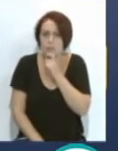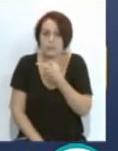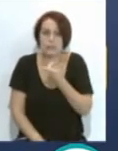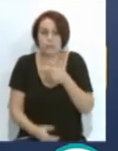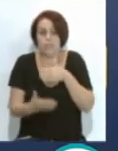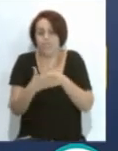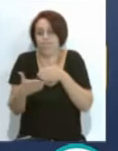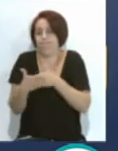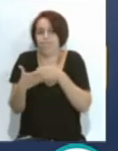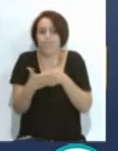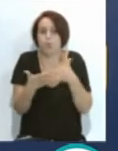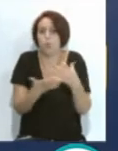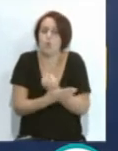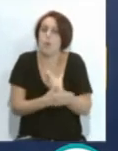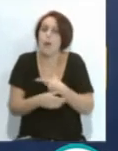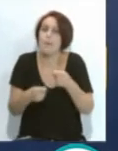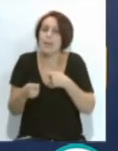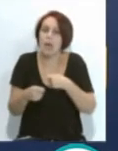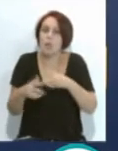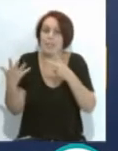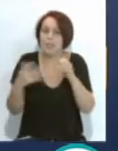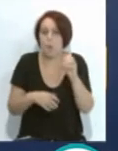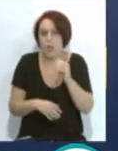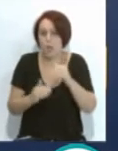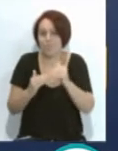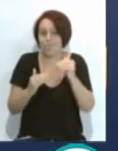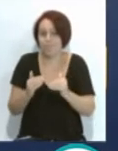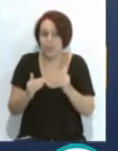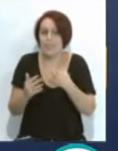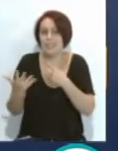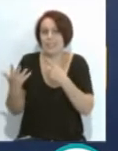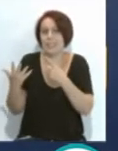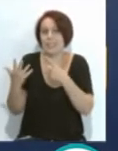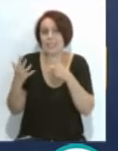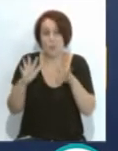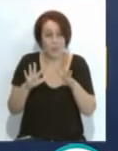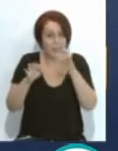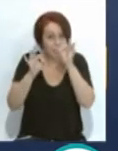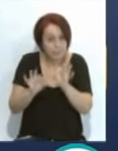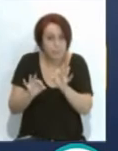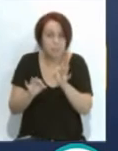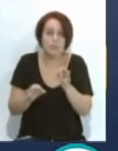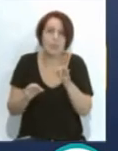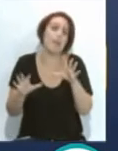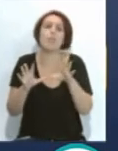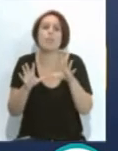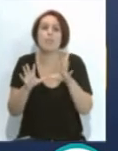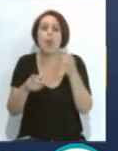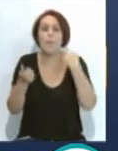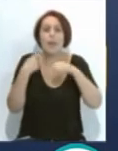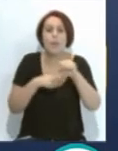todo, el mercado baja un 70%, creo que lo sabéis, 69 exactamente, de cada 10 operaciones se han hecho